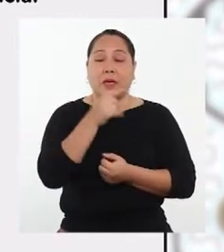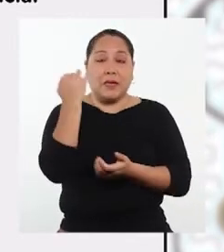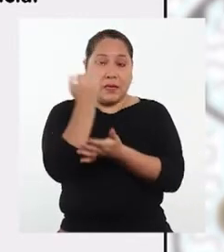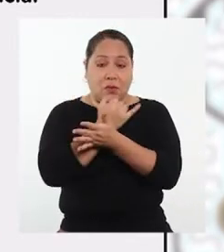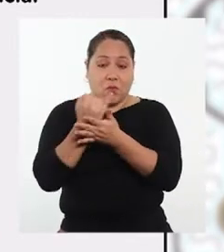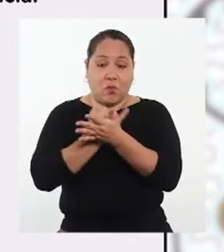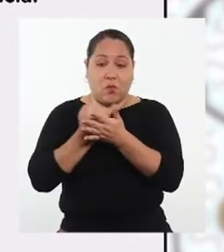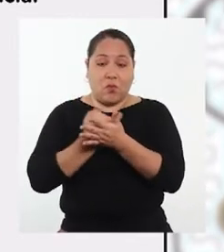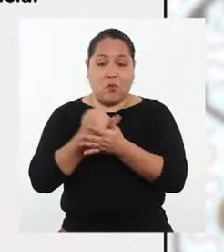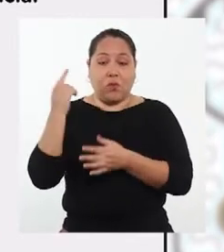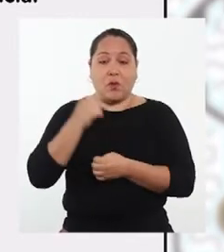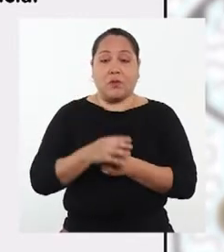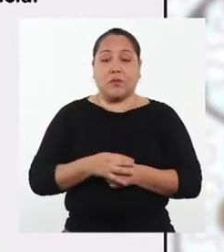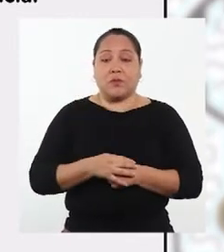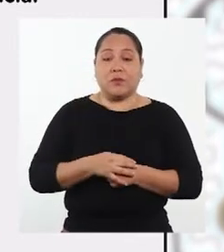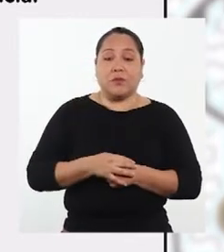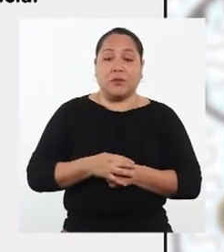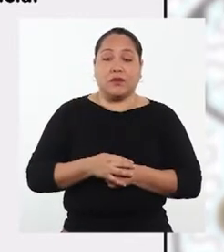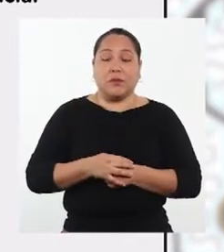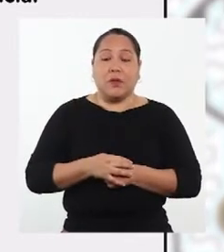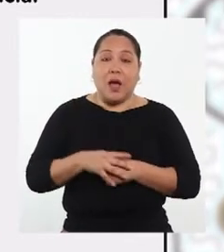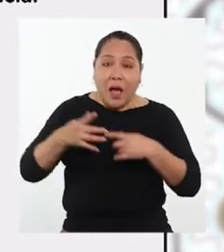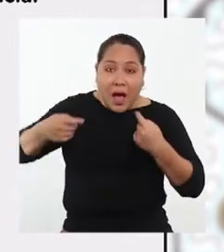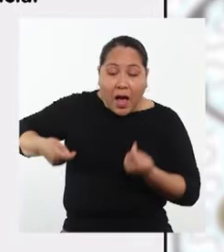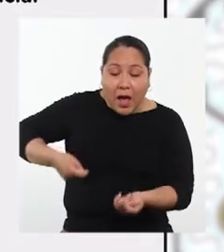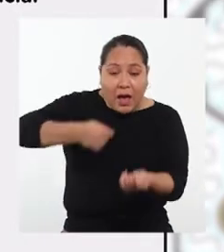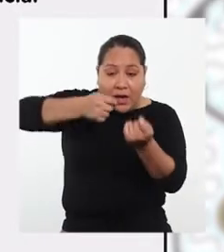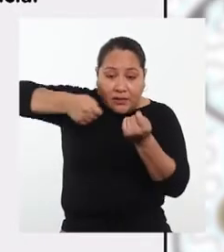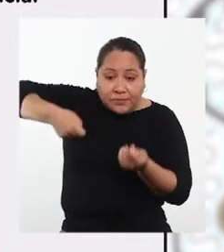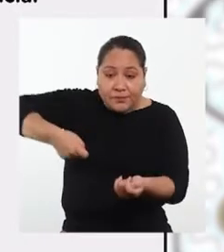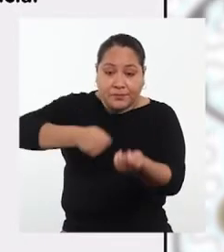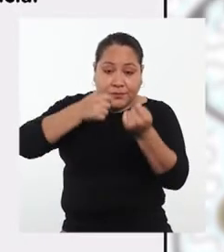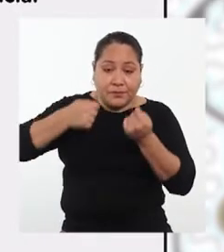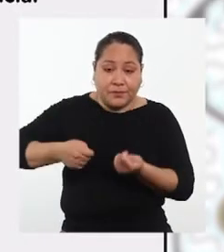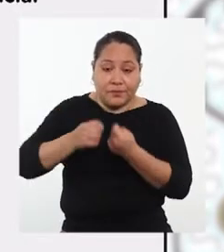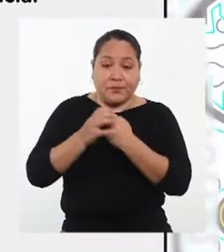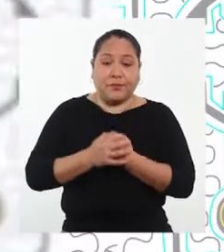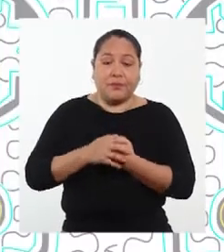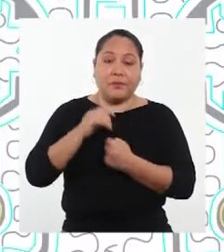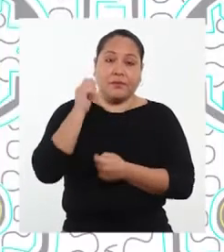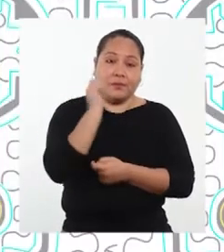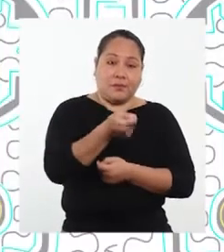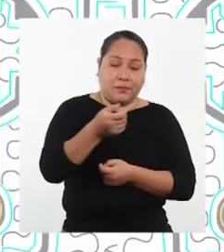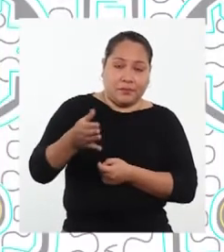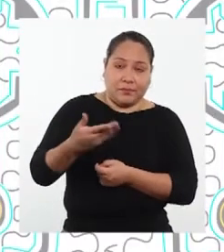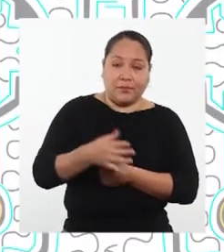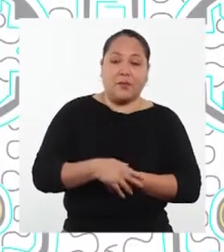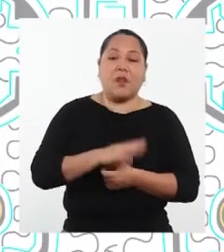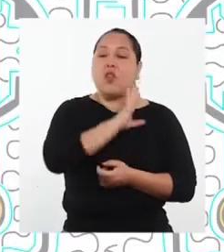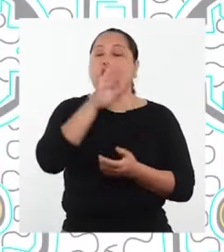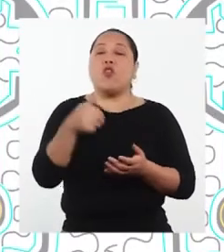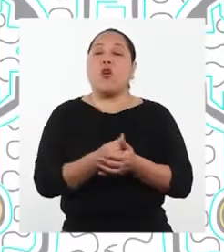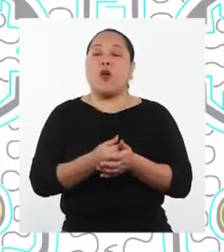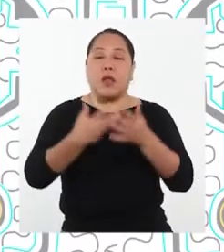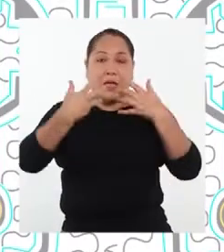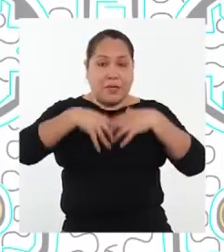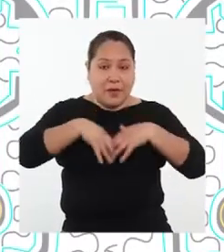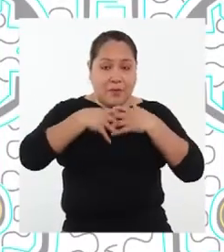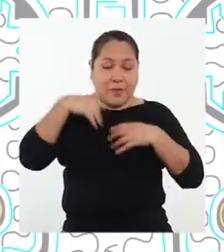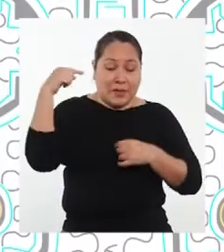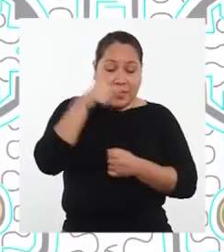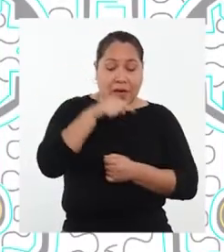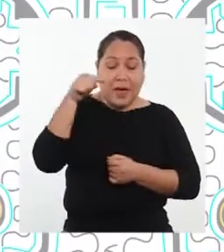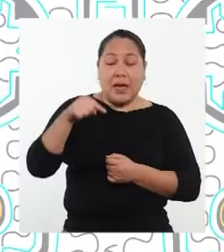el gráfico, esas serían la de agricultura y pesquería. Todas las empresas que se dedican a estas